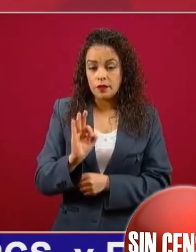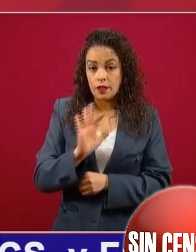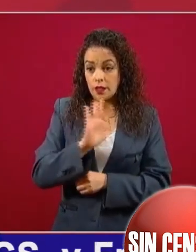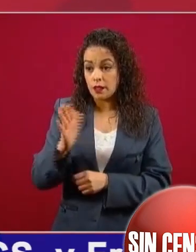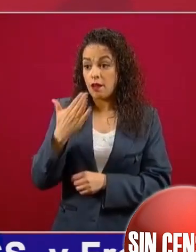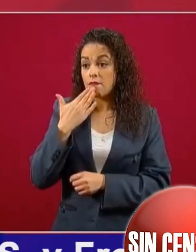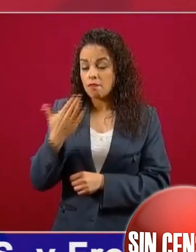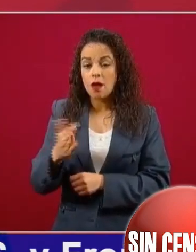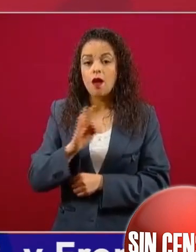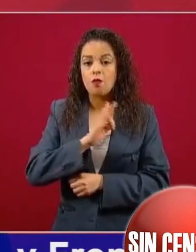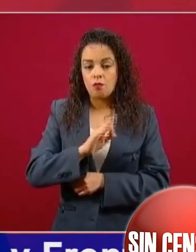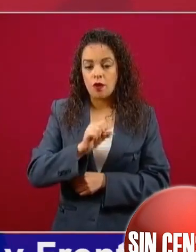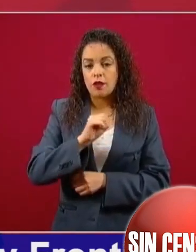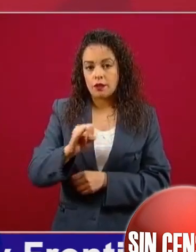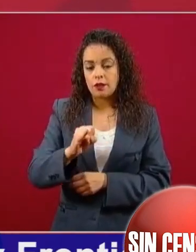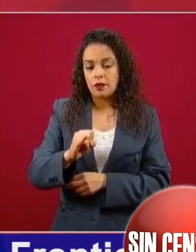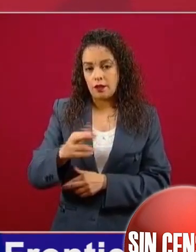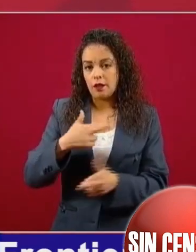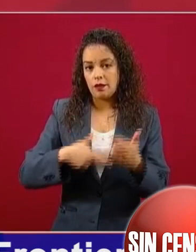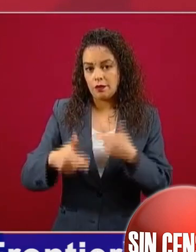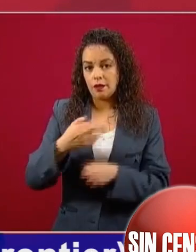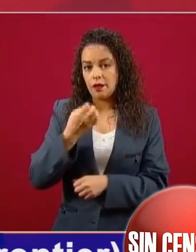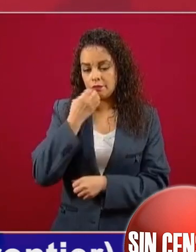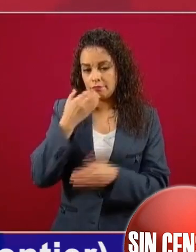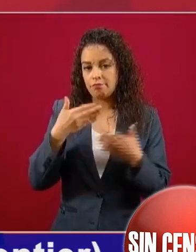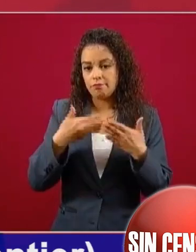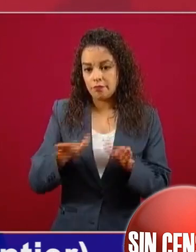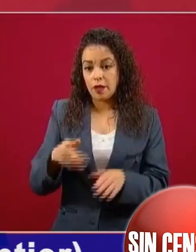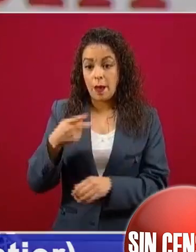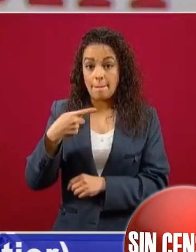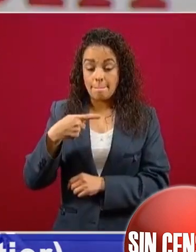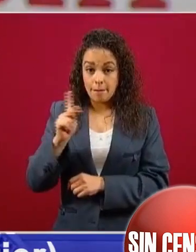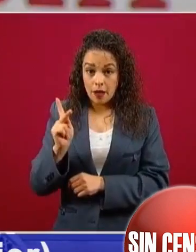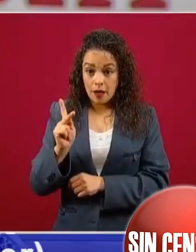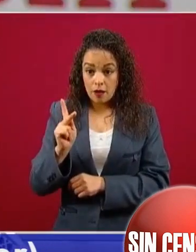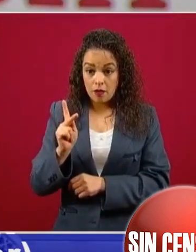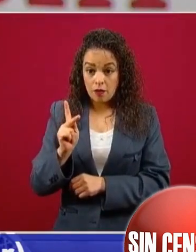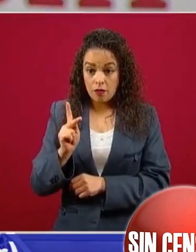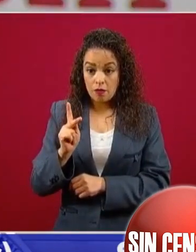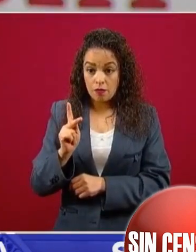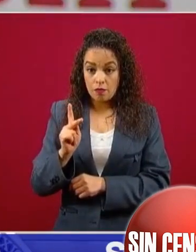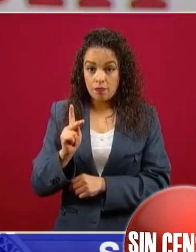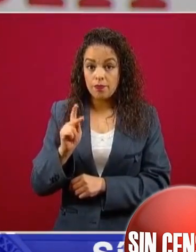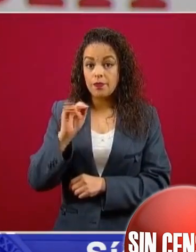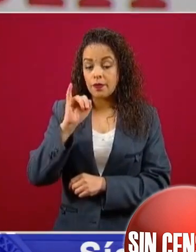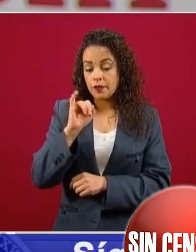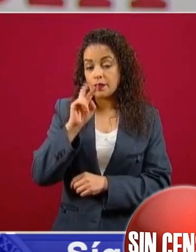manera segura. Pero la condición es que se regresa de manera segura.